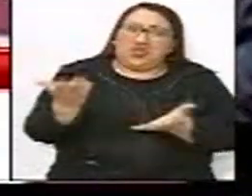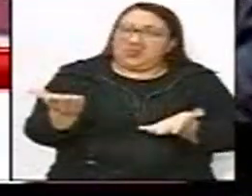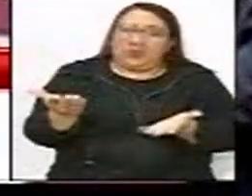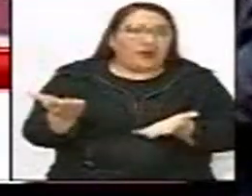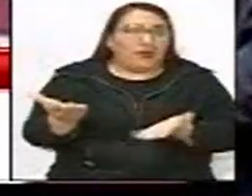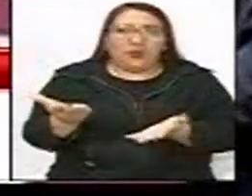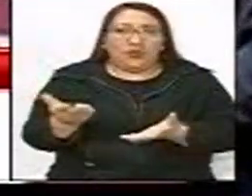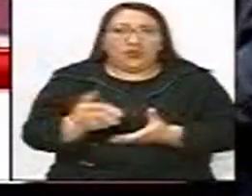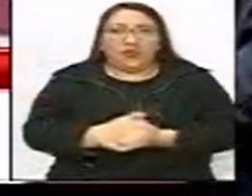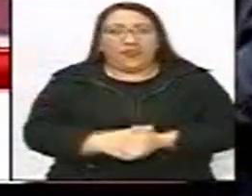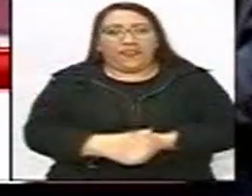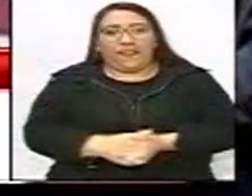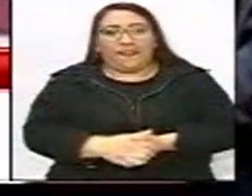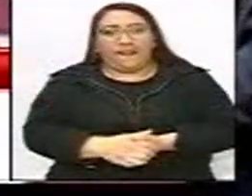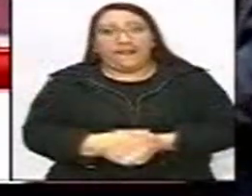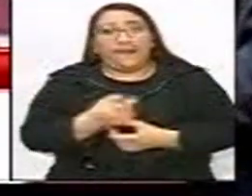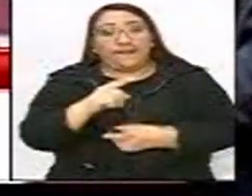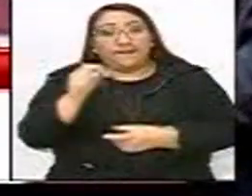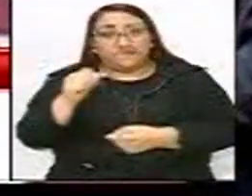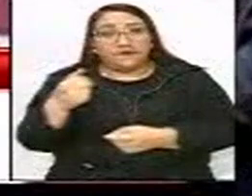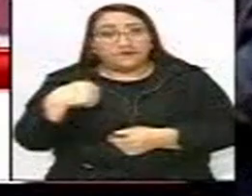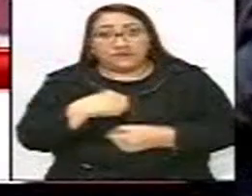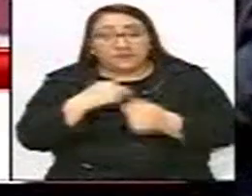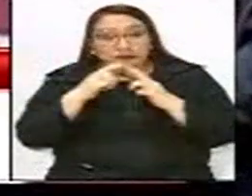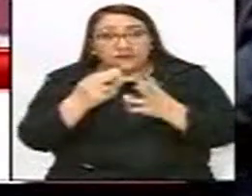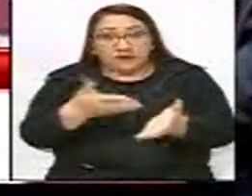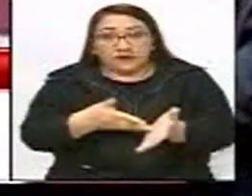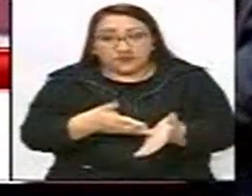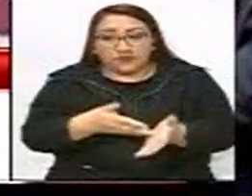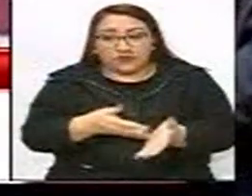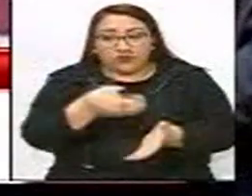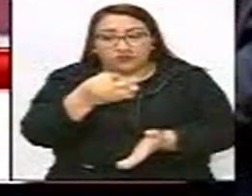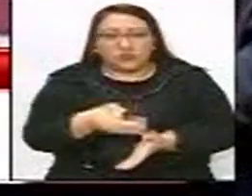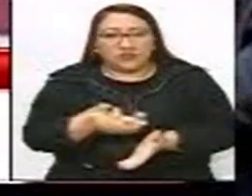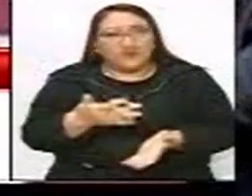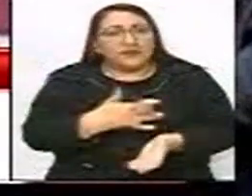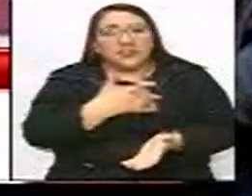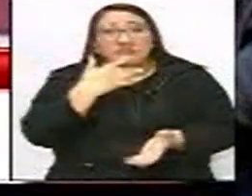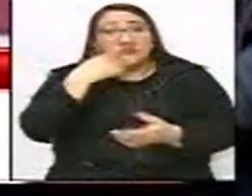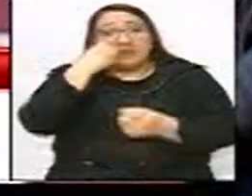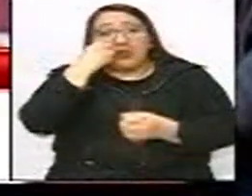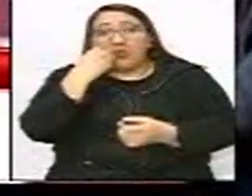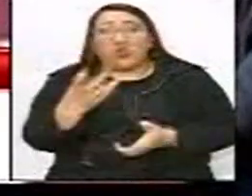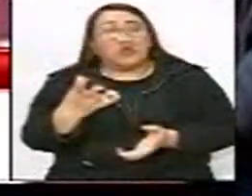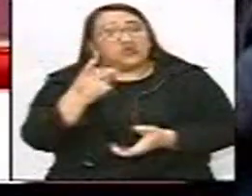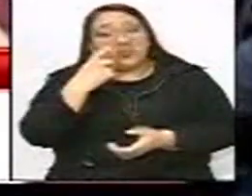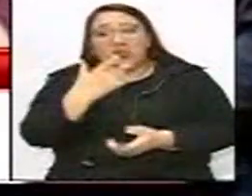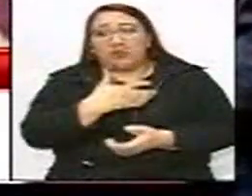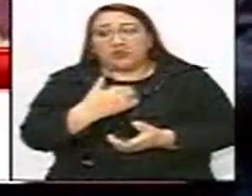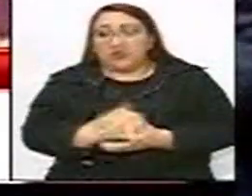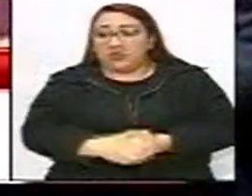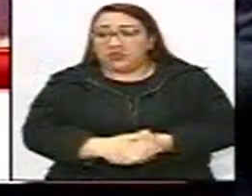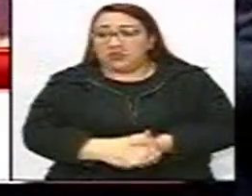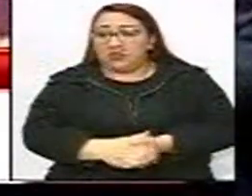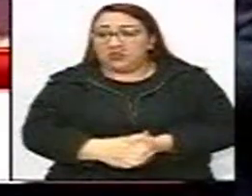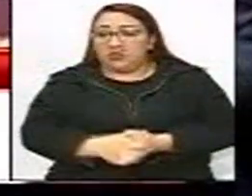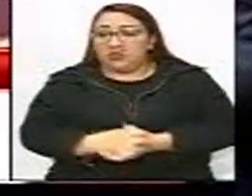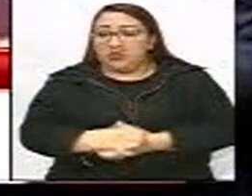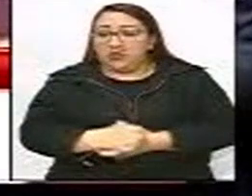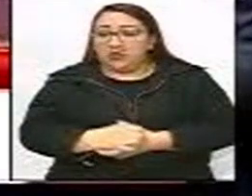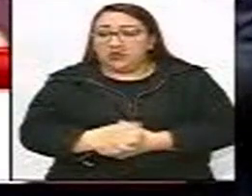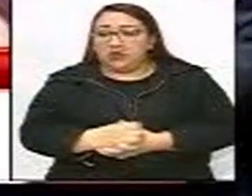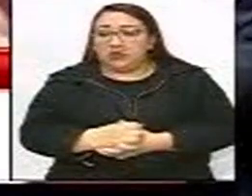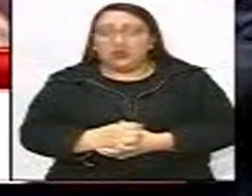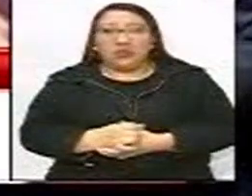población. Pero si vamos a tener resultados de esta naturaleza, la verdad que es una vergüenza, señor presidente. Y yo creo que también